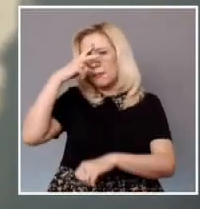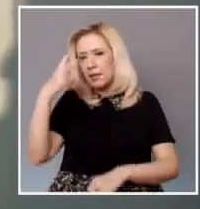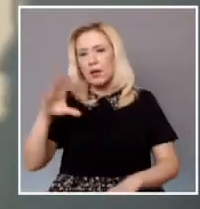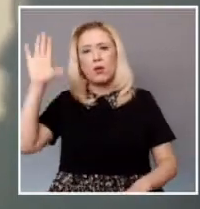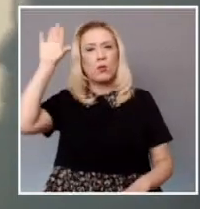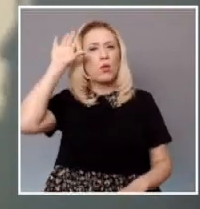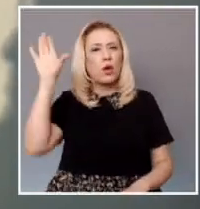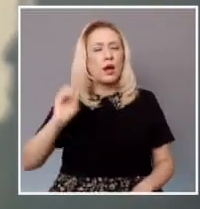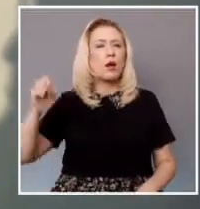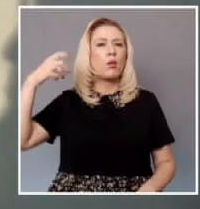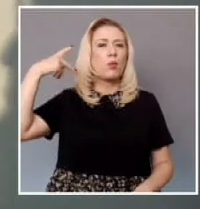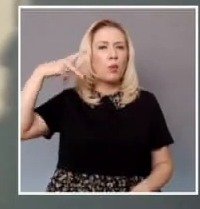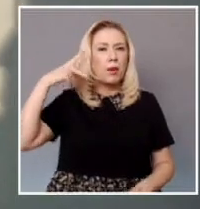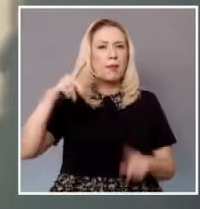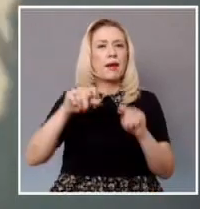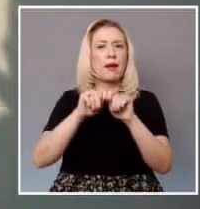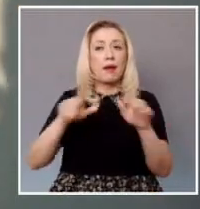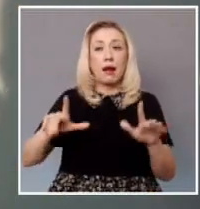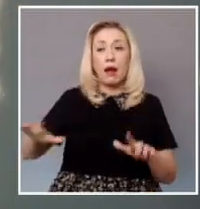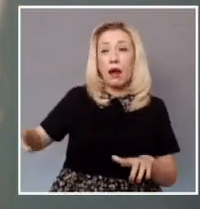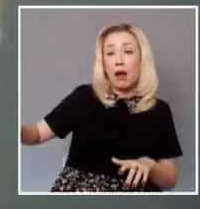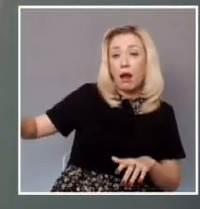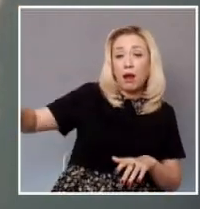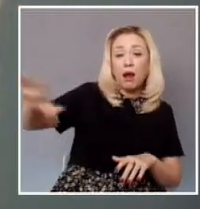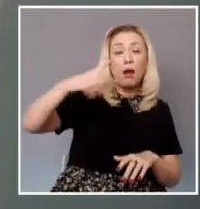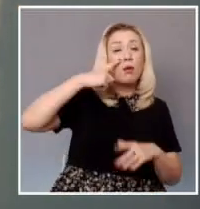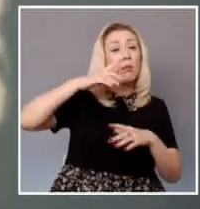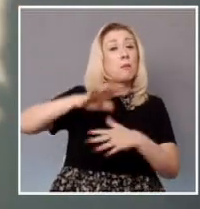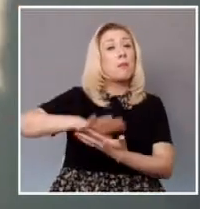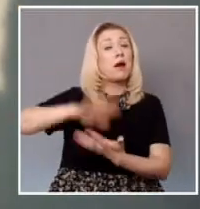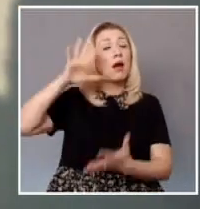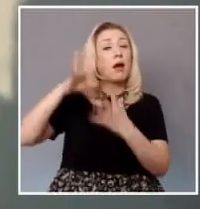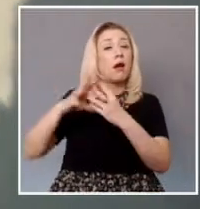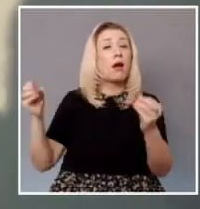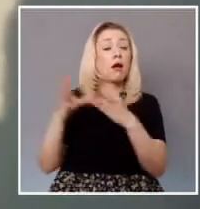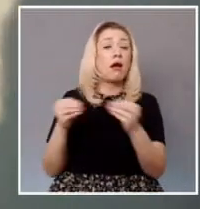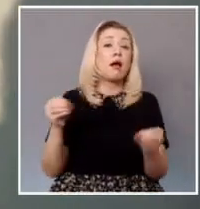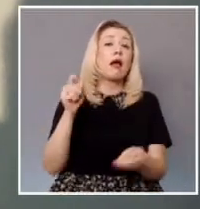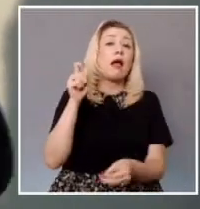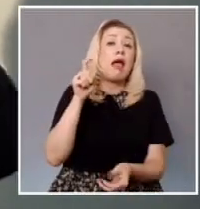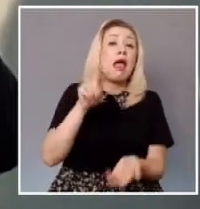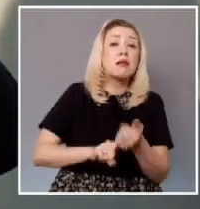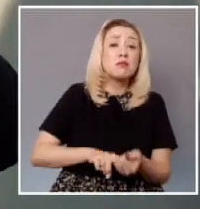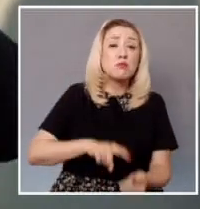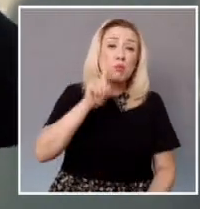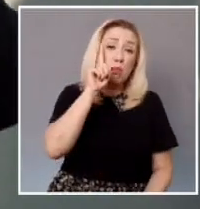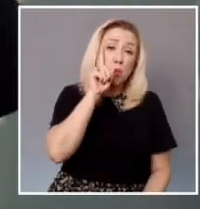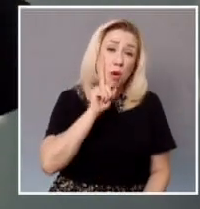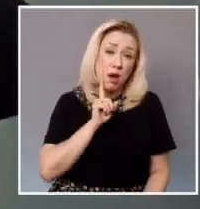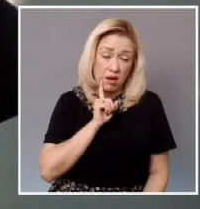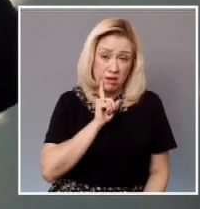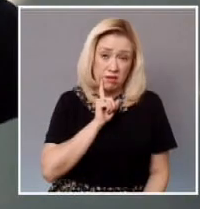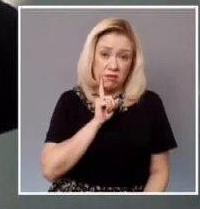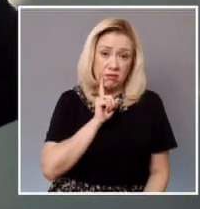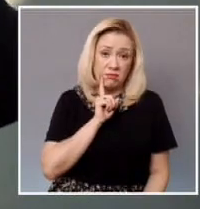esa zona las que más desaparecen son mujeres. No por mucho, están